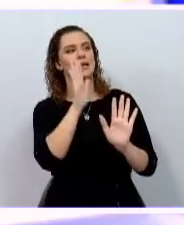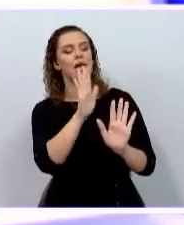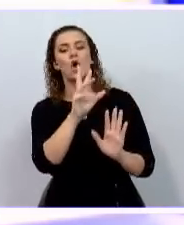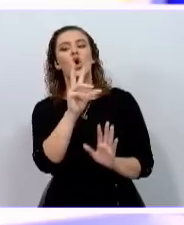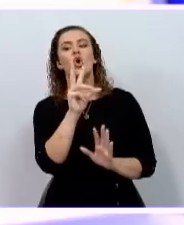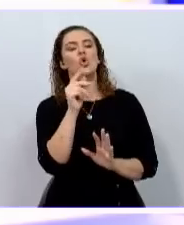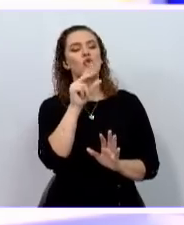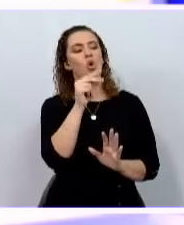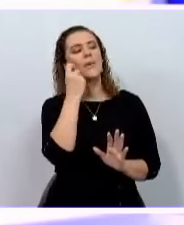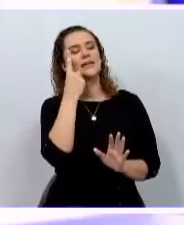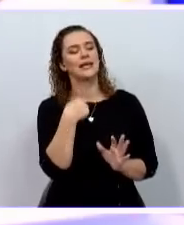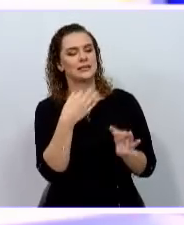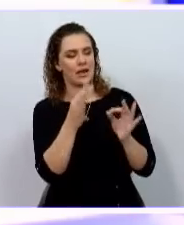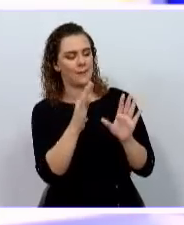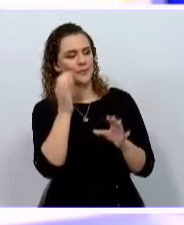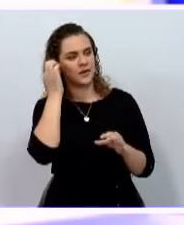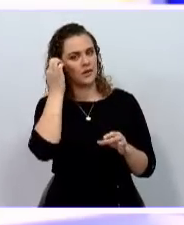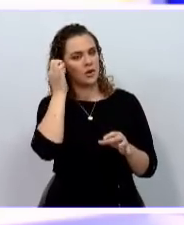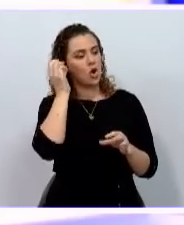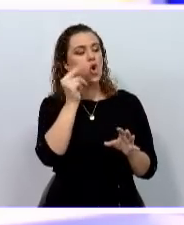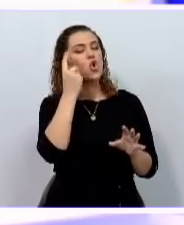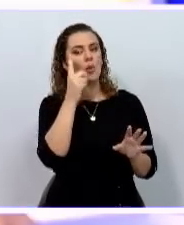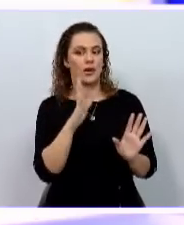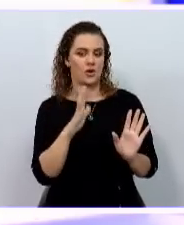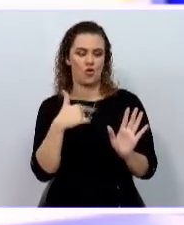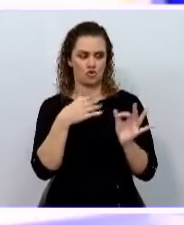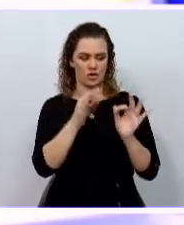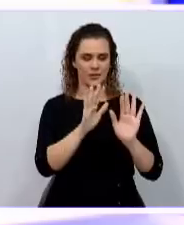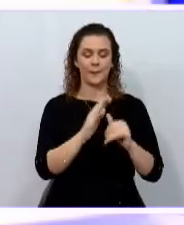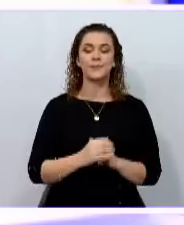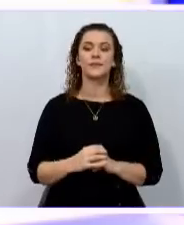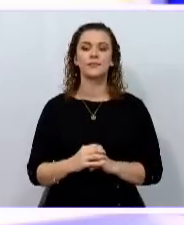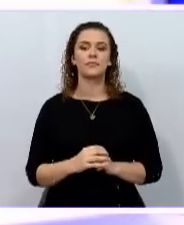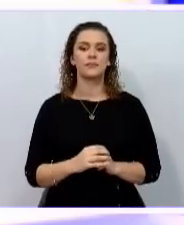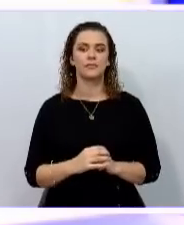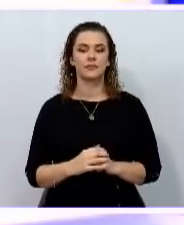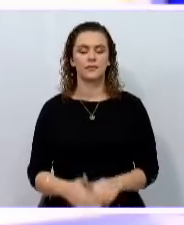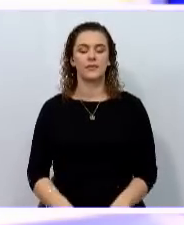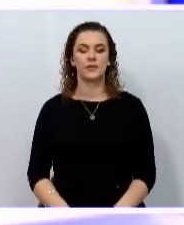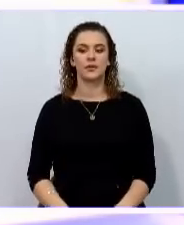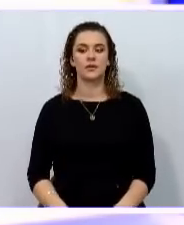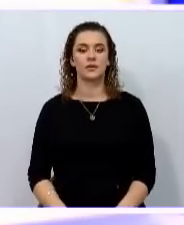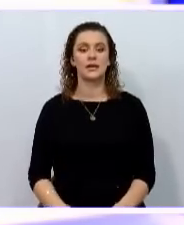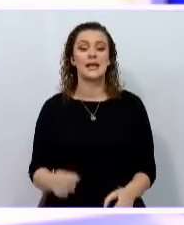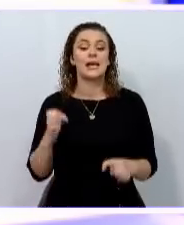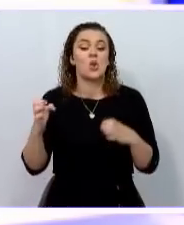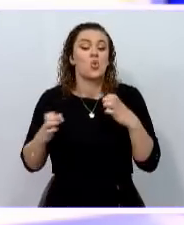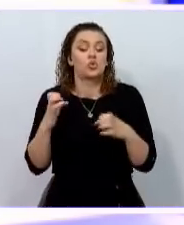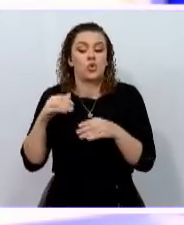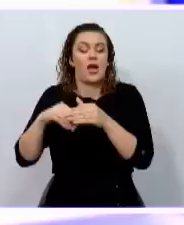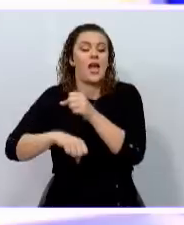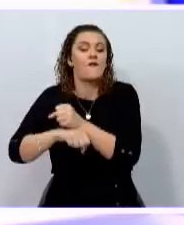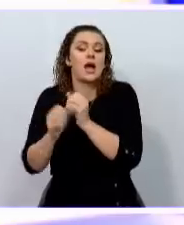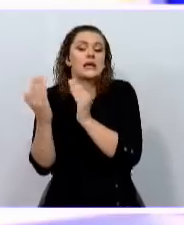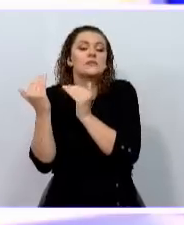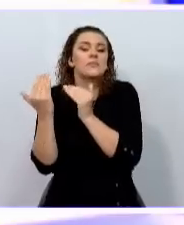no yo creo que no me sabe explicar No es que no me has entendido Yo sé que no me ha sabido explicar la ilusión en el fútbol